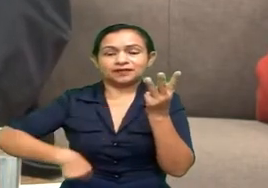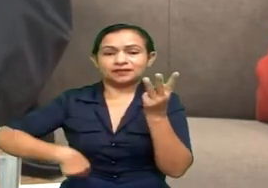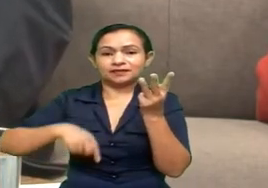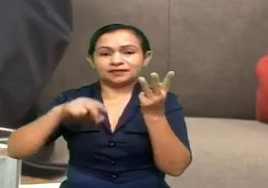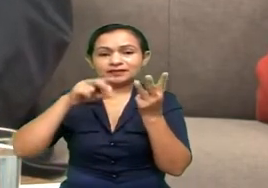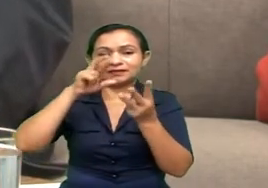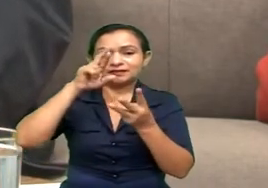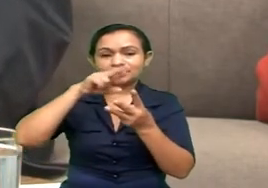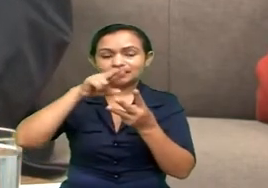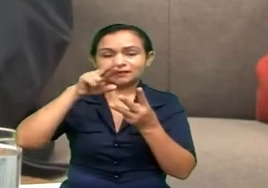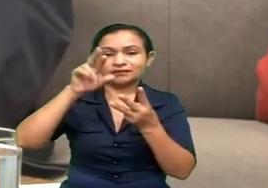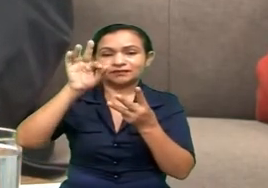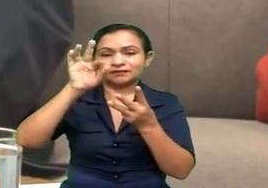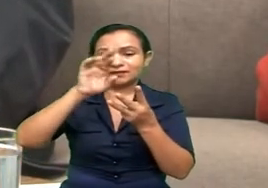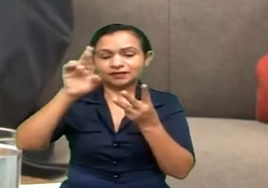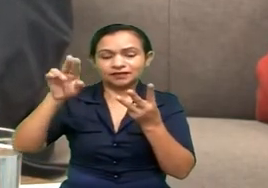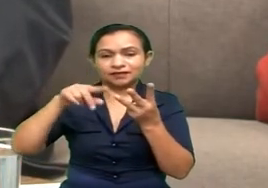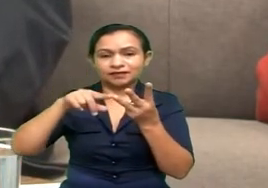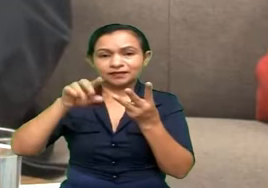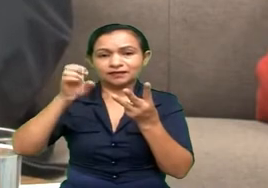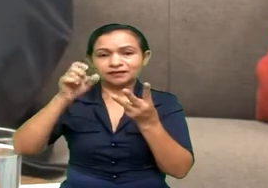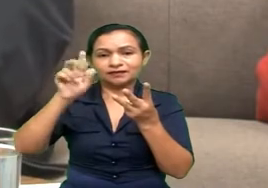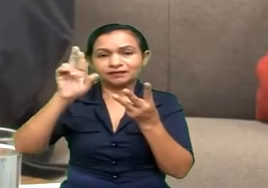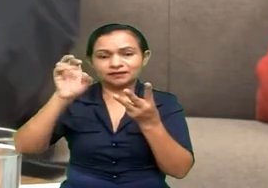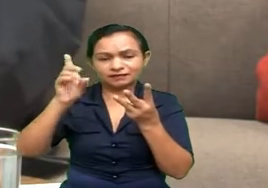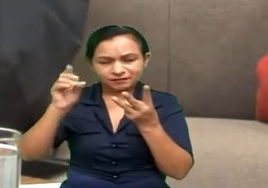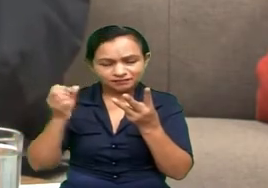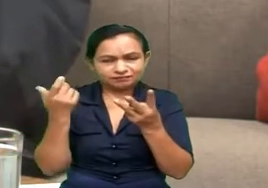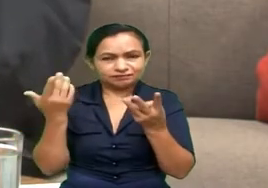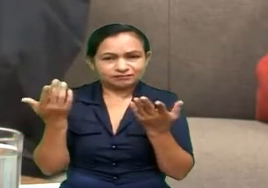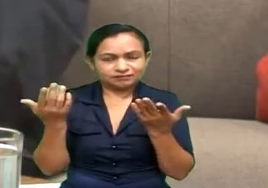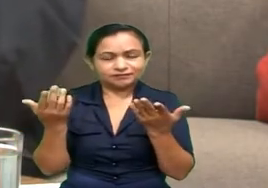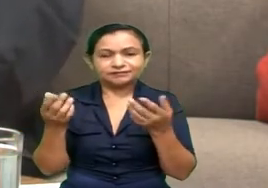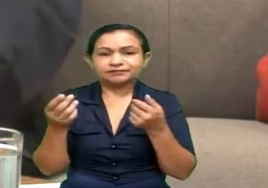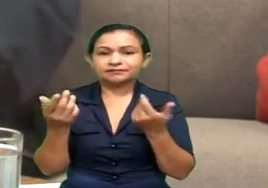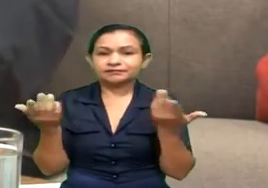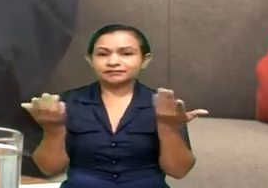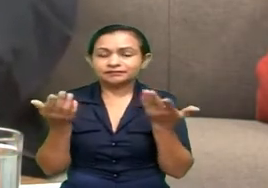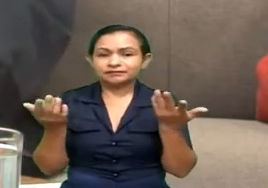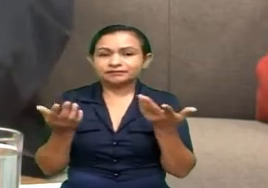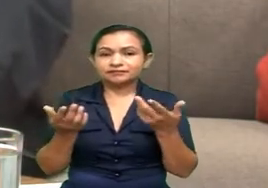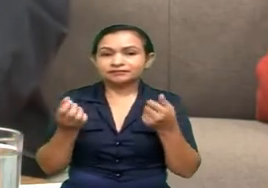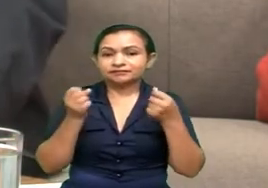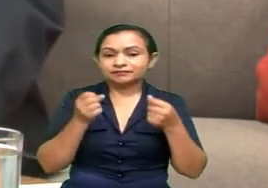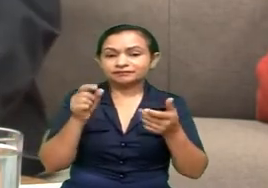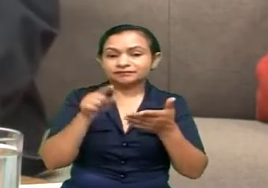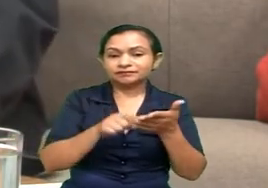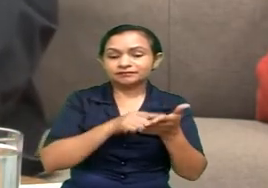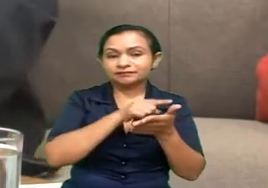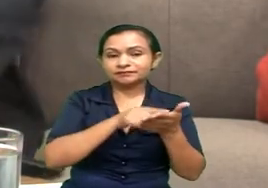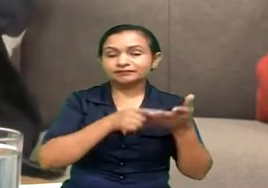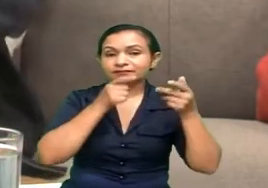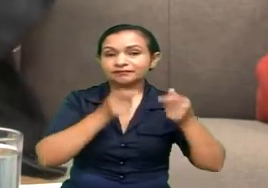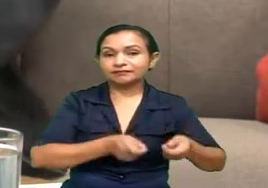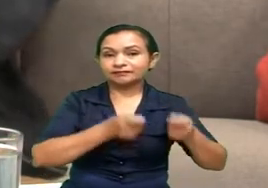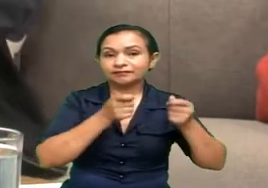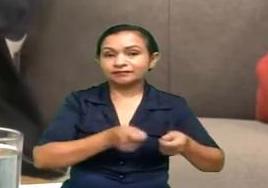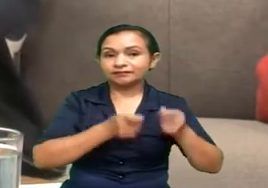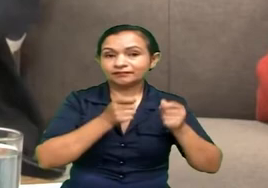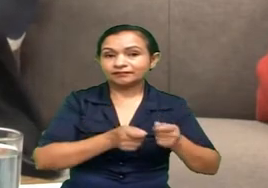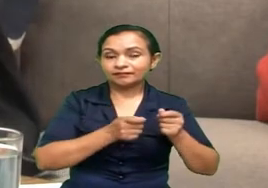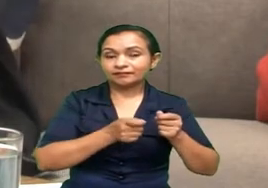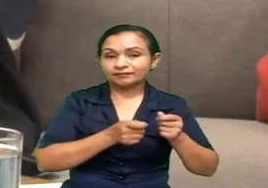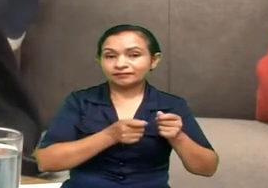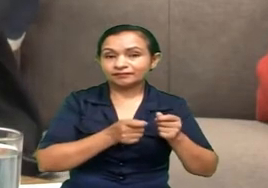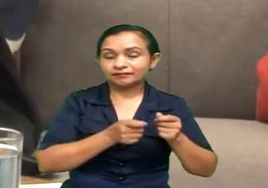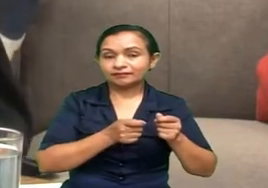Rivas, Ferrer y Estrada. Uh-huh. Pero están las elecciones en Granada, donde en Granada, ¿quiénes